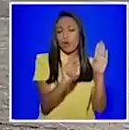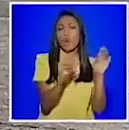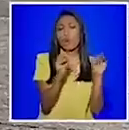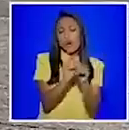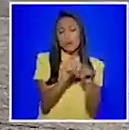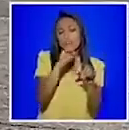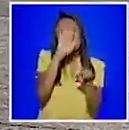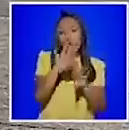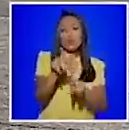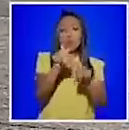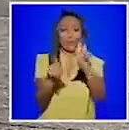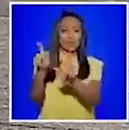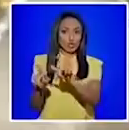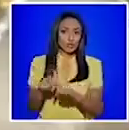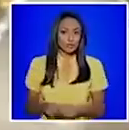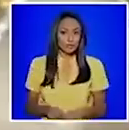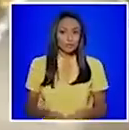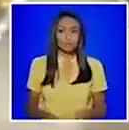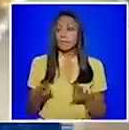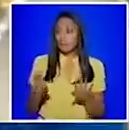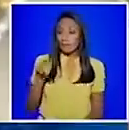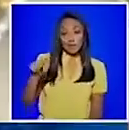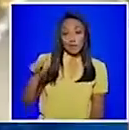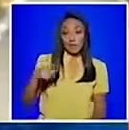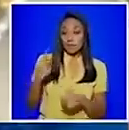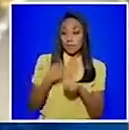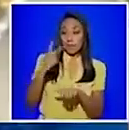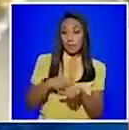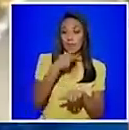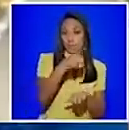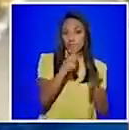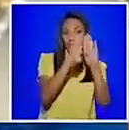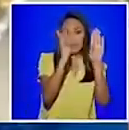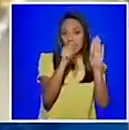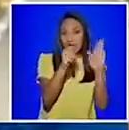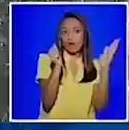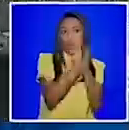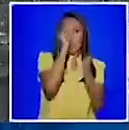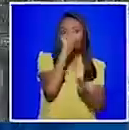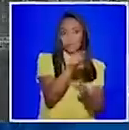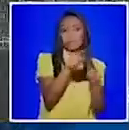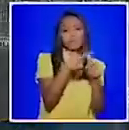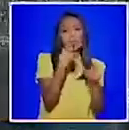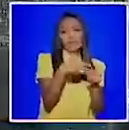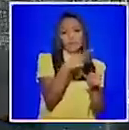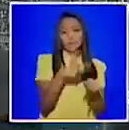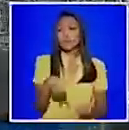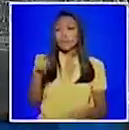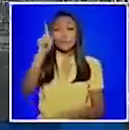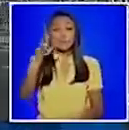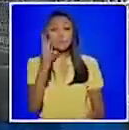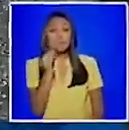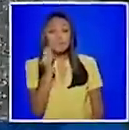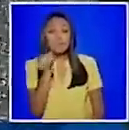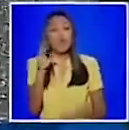personas. Aquí en el circuito de la Mariscal es el primer evento que se suscita en el año 2022. Especialistas recomiendan medidas que